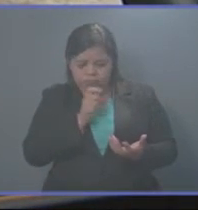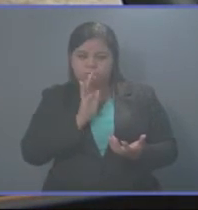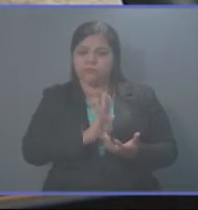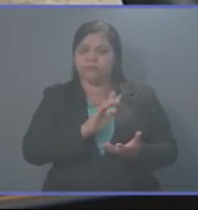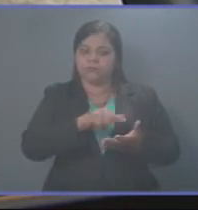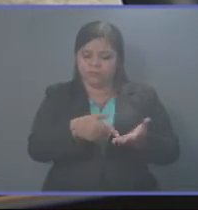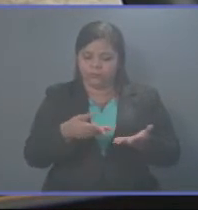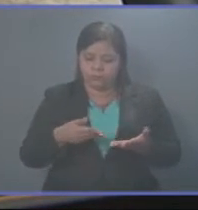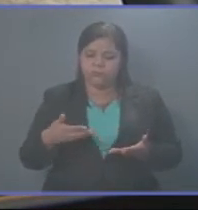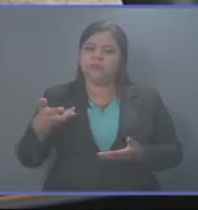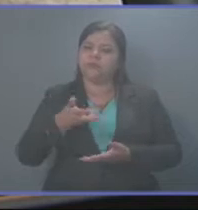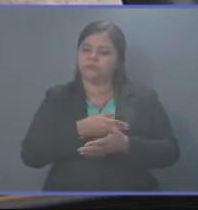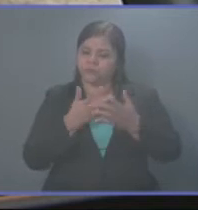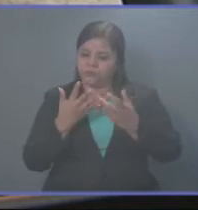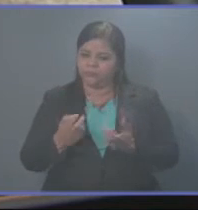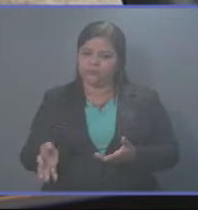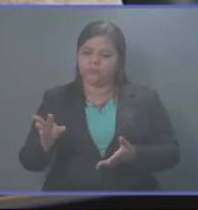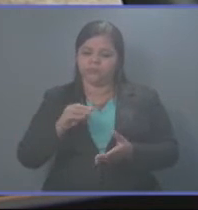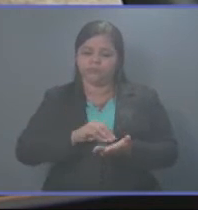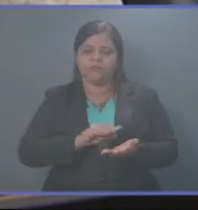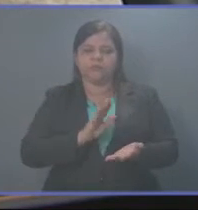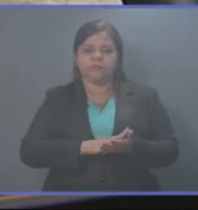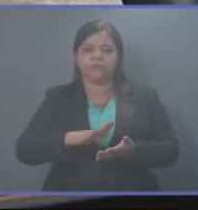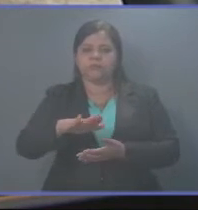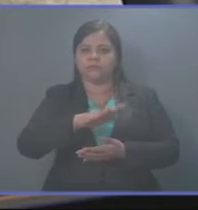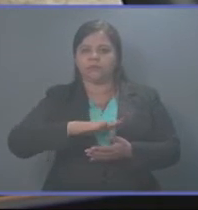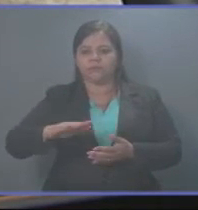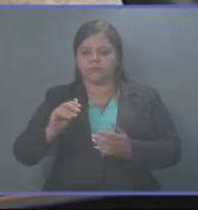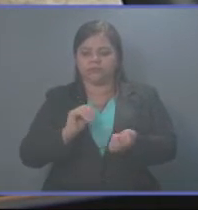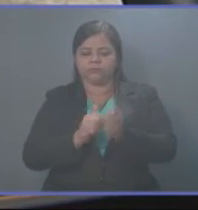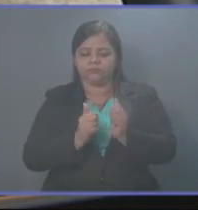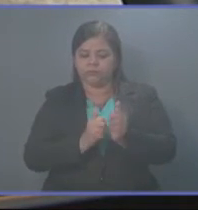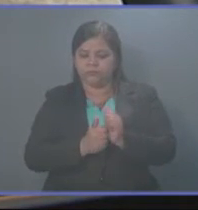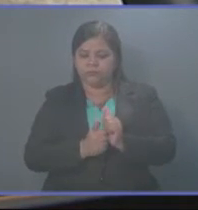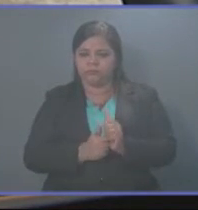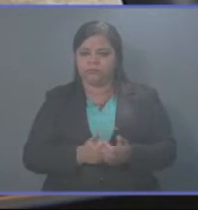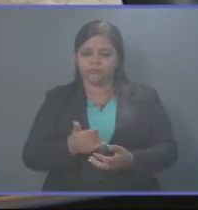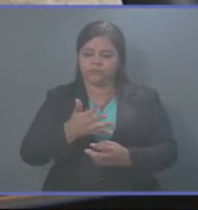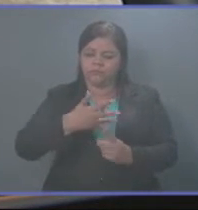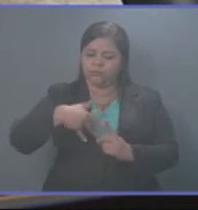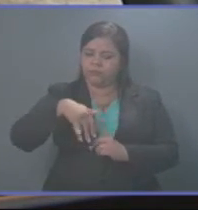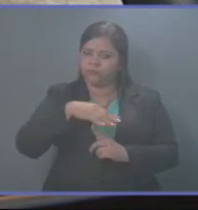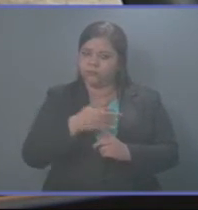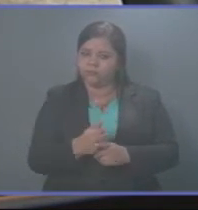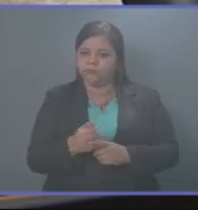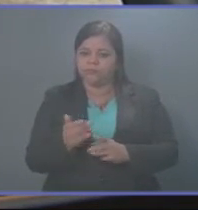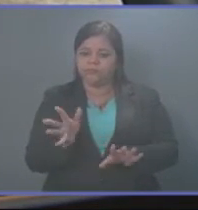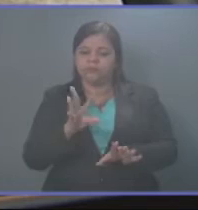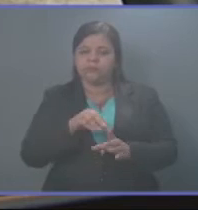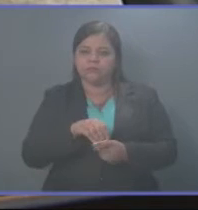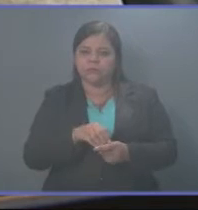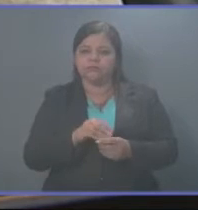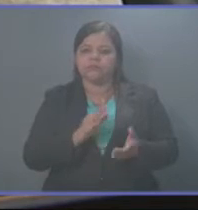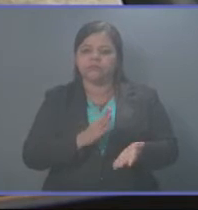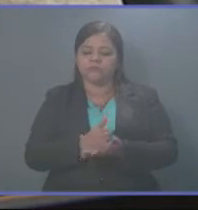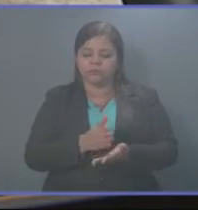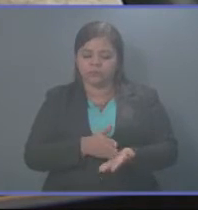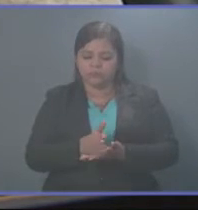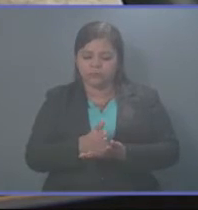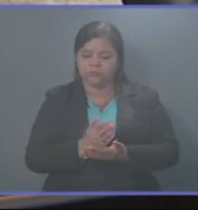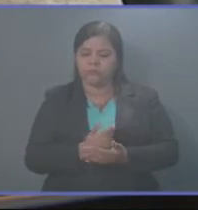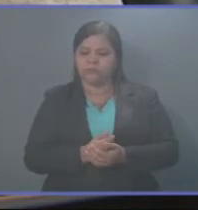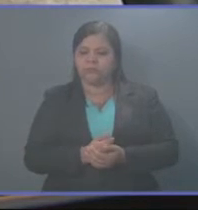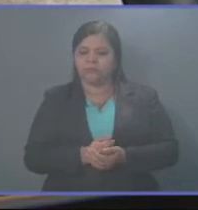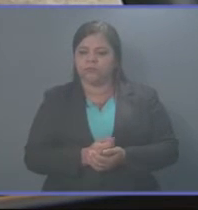noche lo queremos hacer en el área deportiva, generando las condiciones de inclusión y accesibilidad.